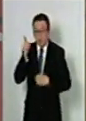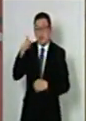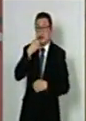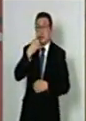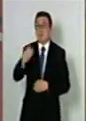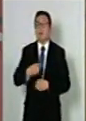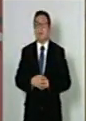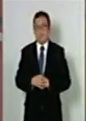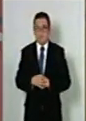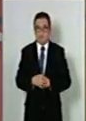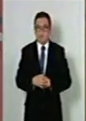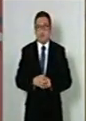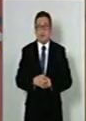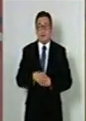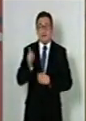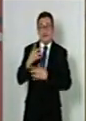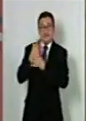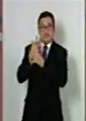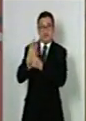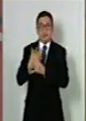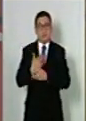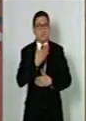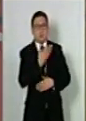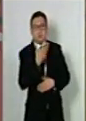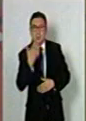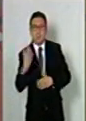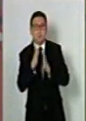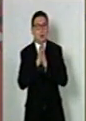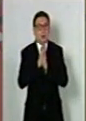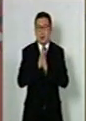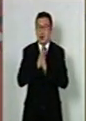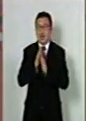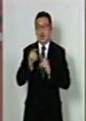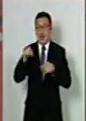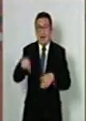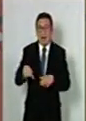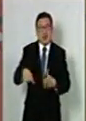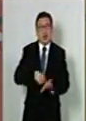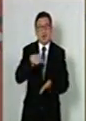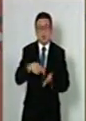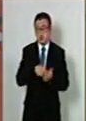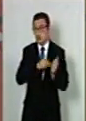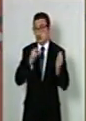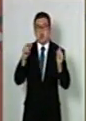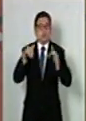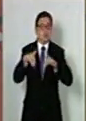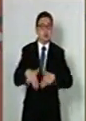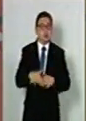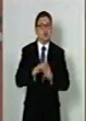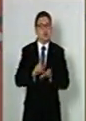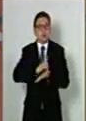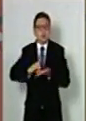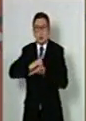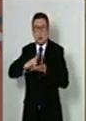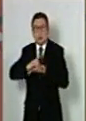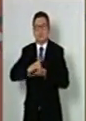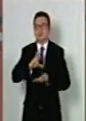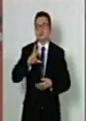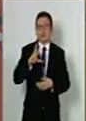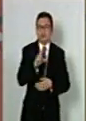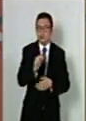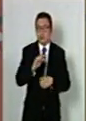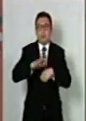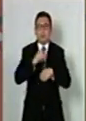pedía que no le siguieran inundando de drogas porque su pueblo se estaba perdiendo y el imperio se